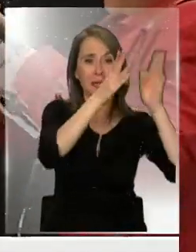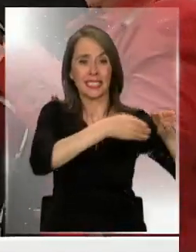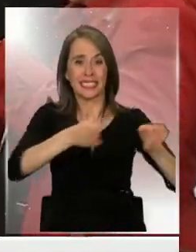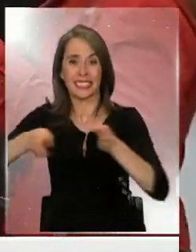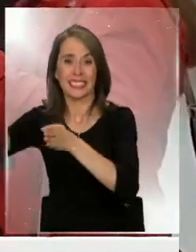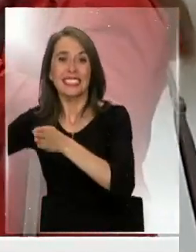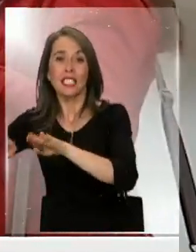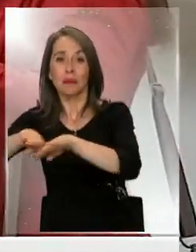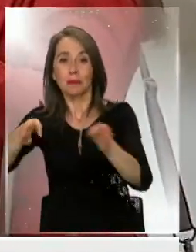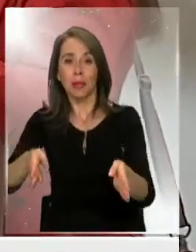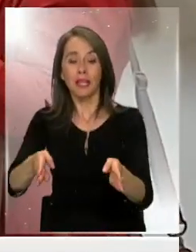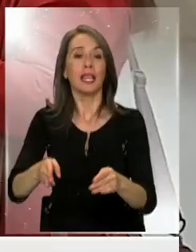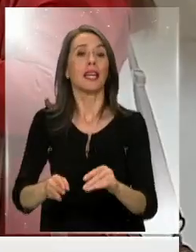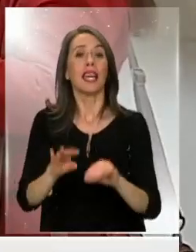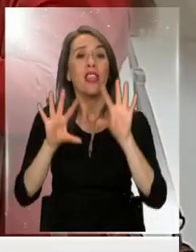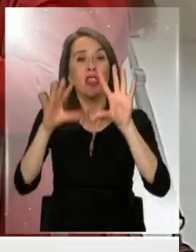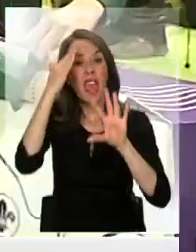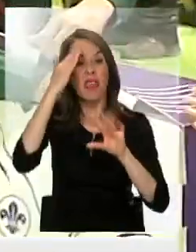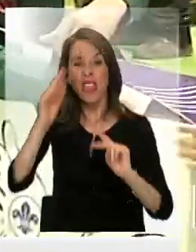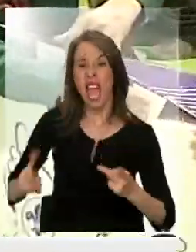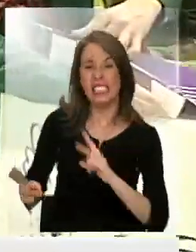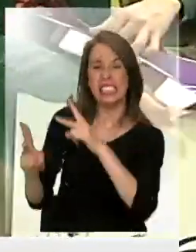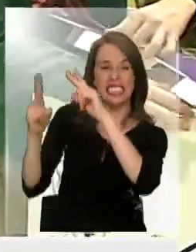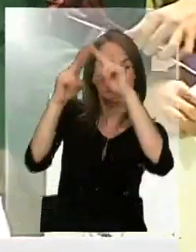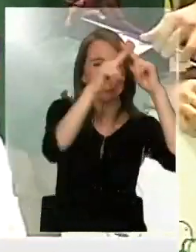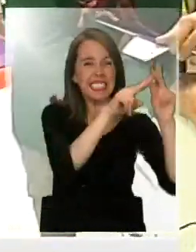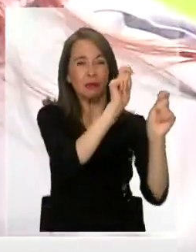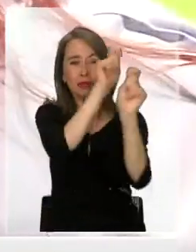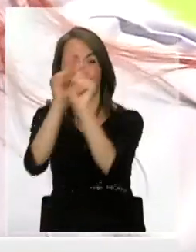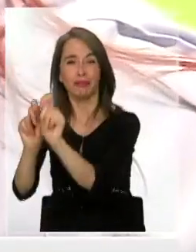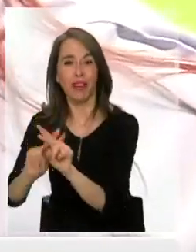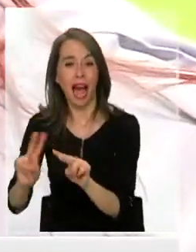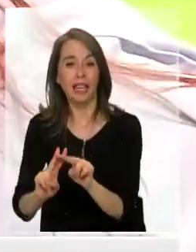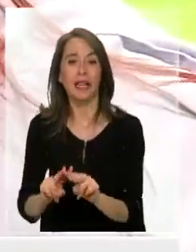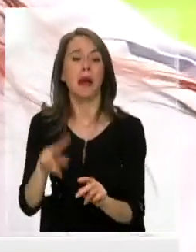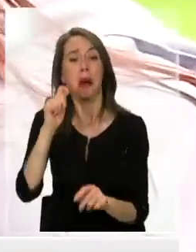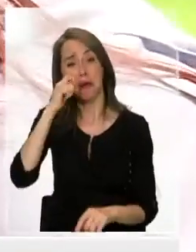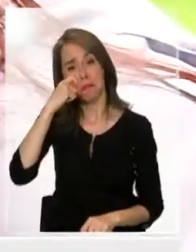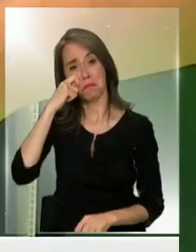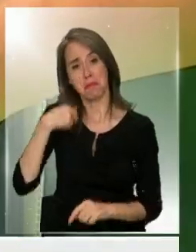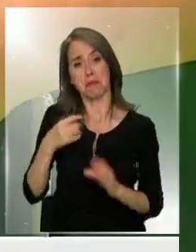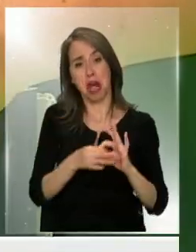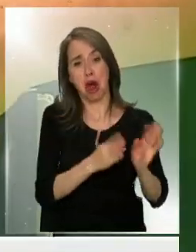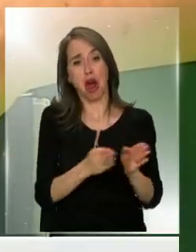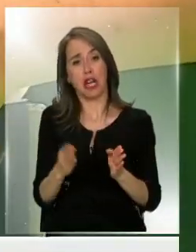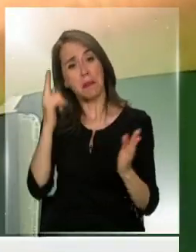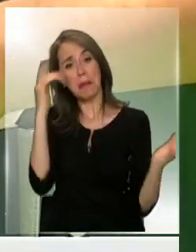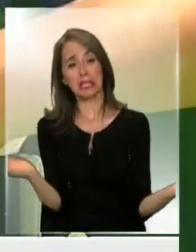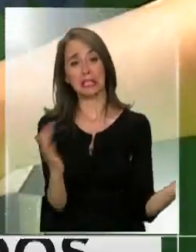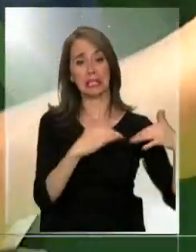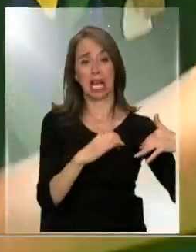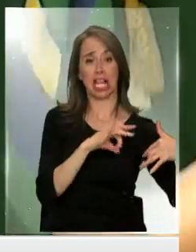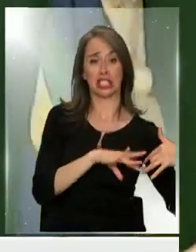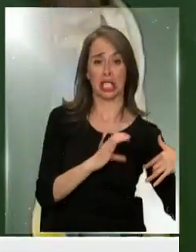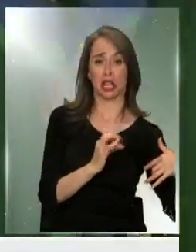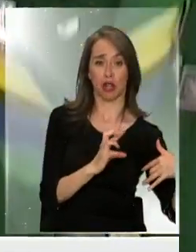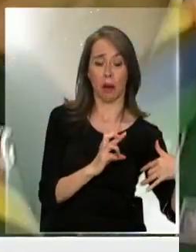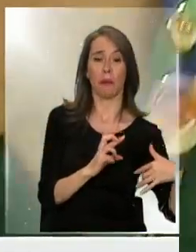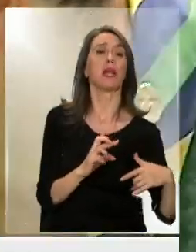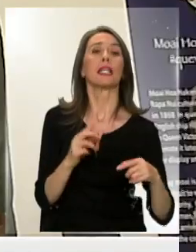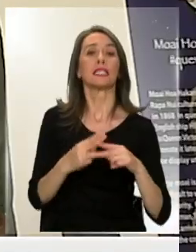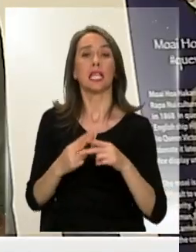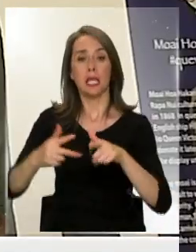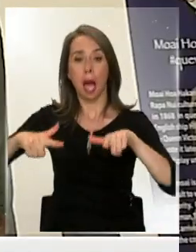pabellones y stands en solo 10 días. Pero quizás lo que más añoran quienes fueron organizadores de la COP en Chile es la llamada Zona